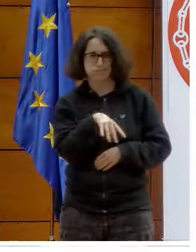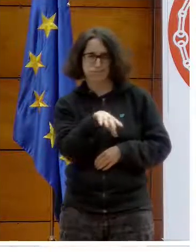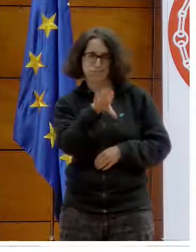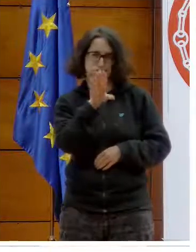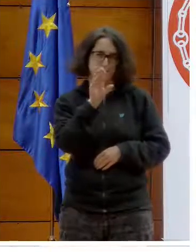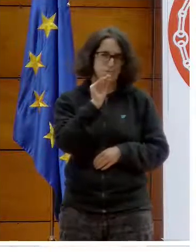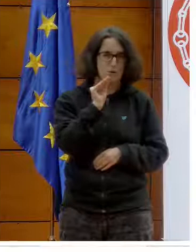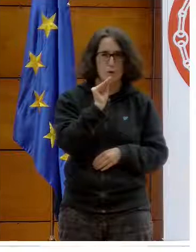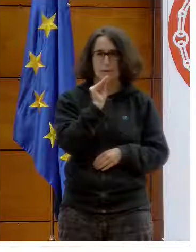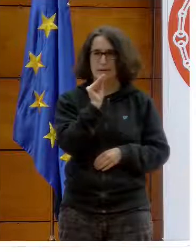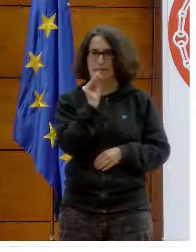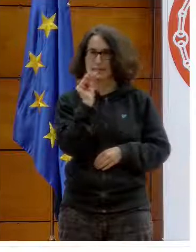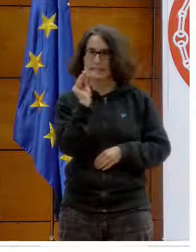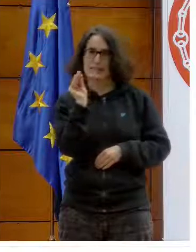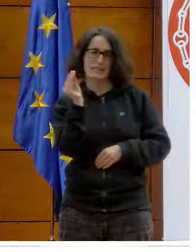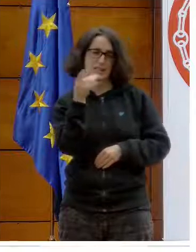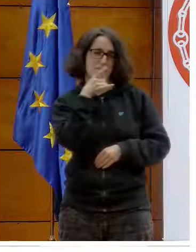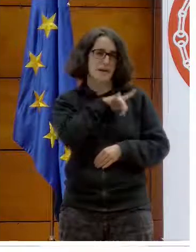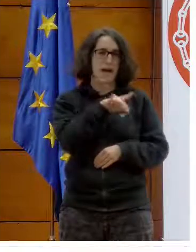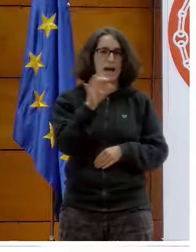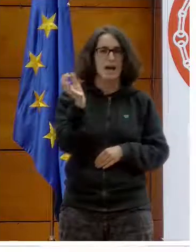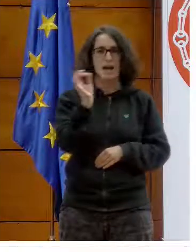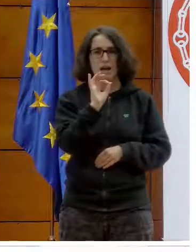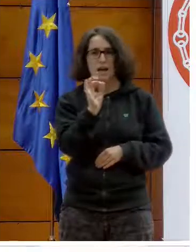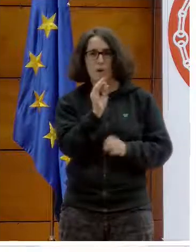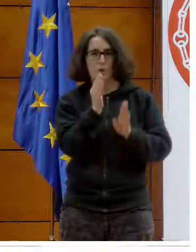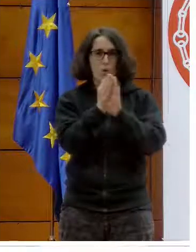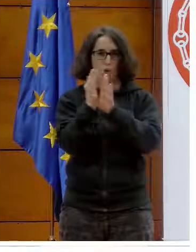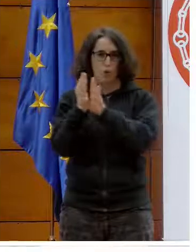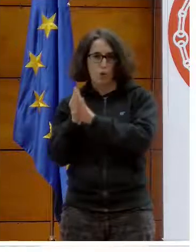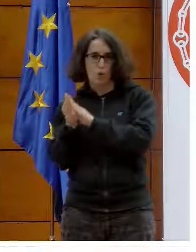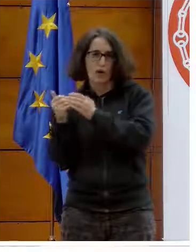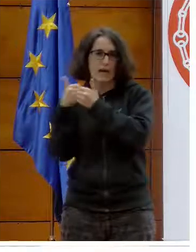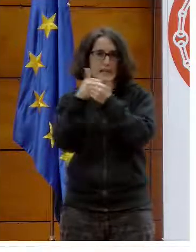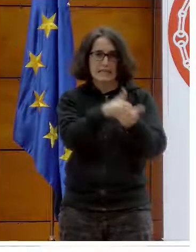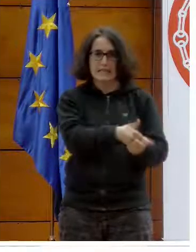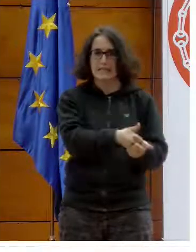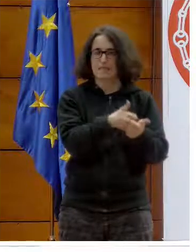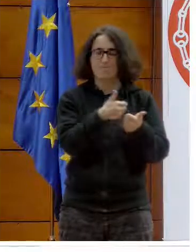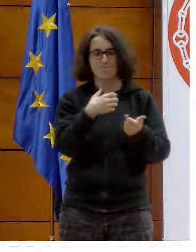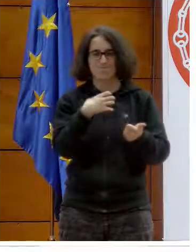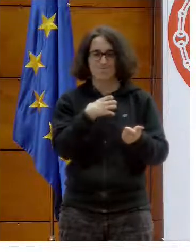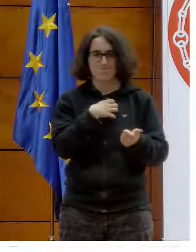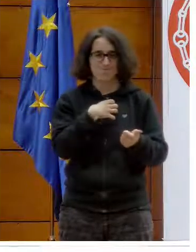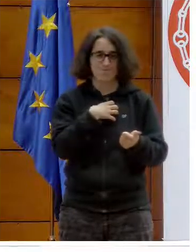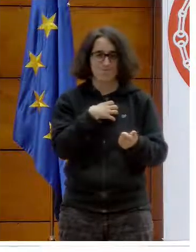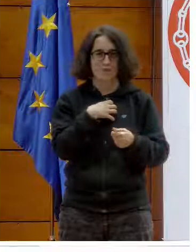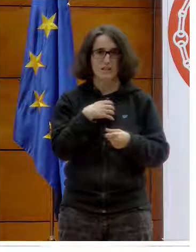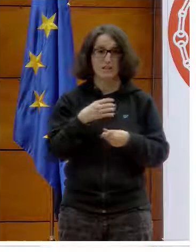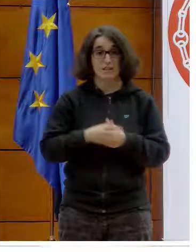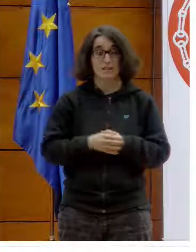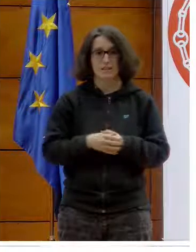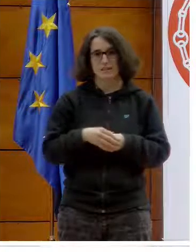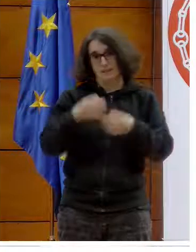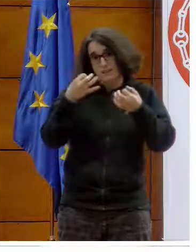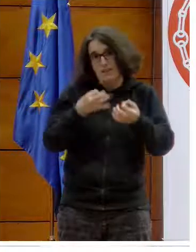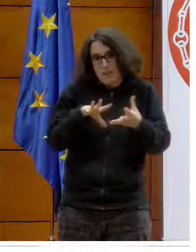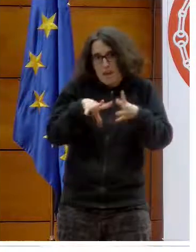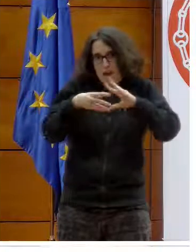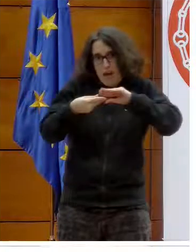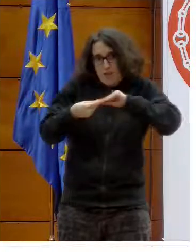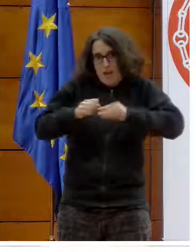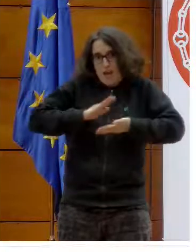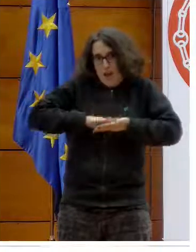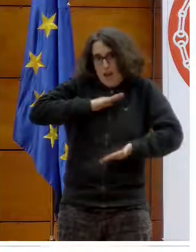seguimiento de órdenes sencillas. La terapia puede y debe adaptarse a la capacidad de comprensión del paciente, pero